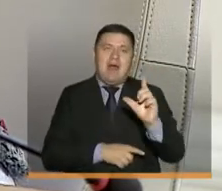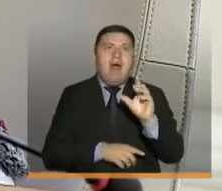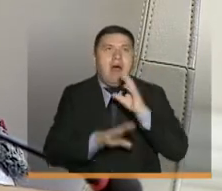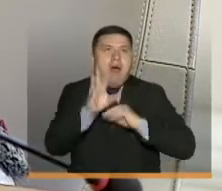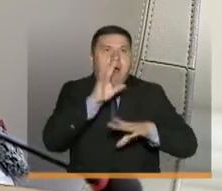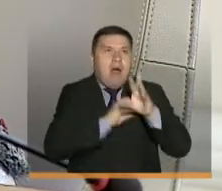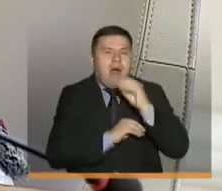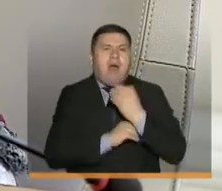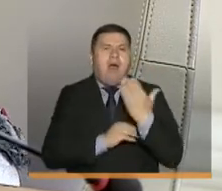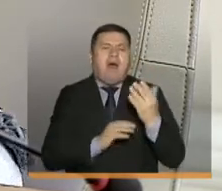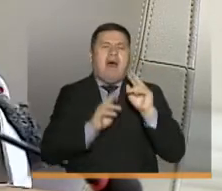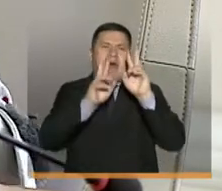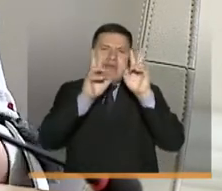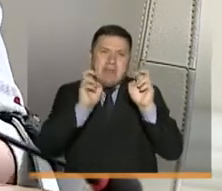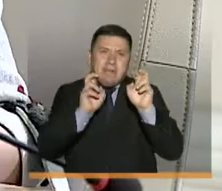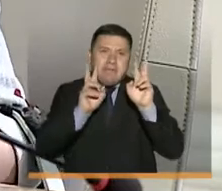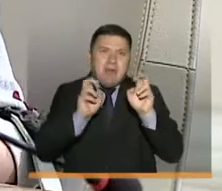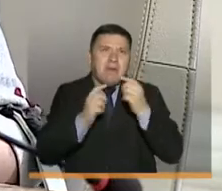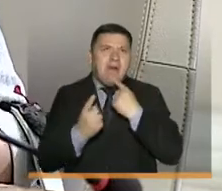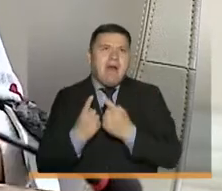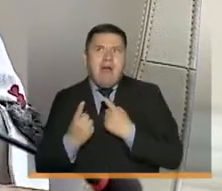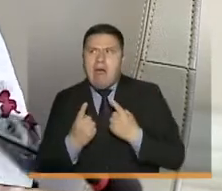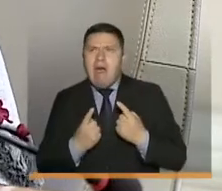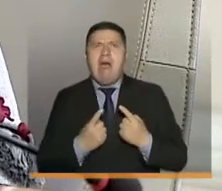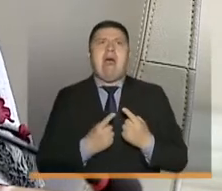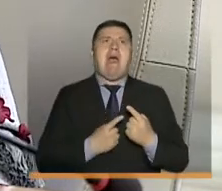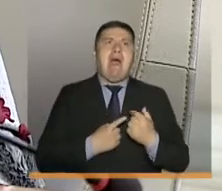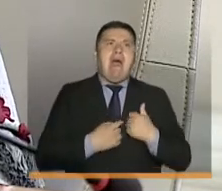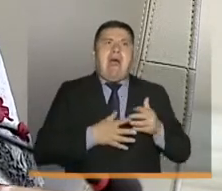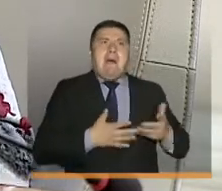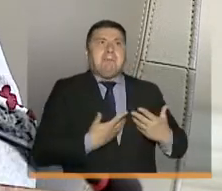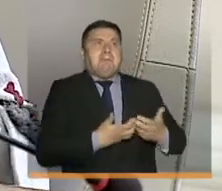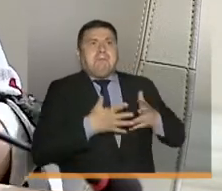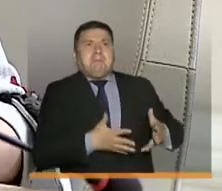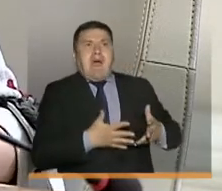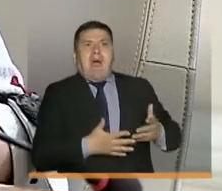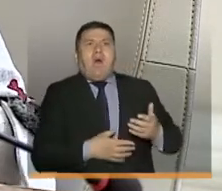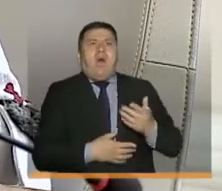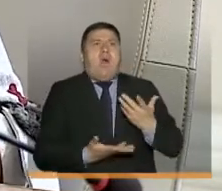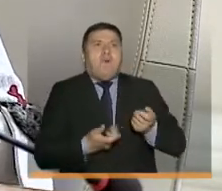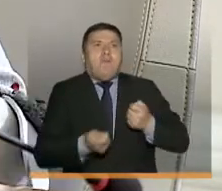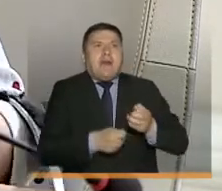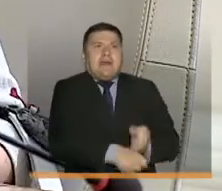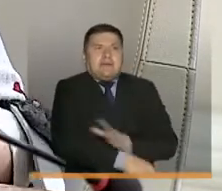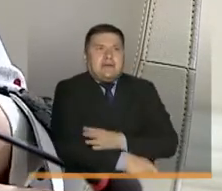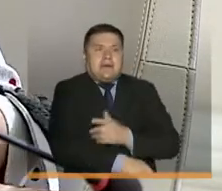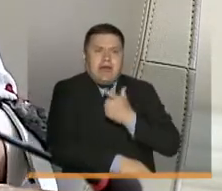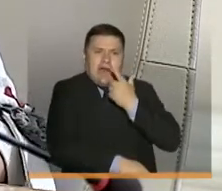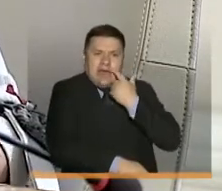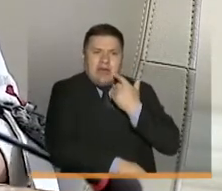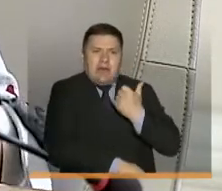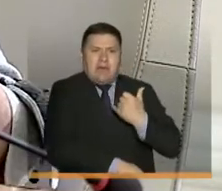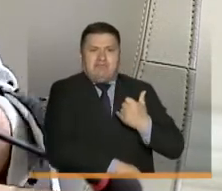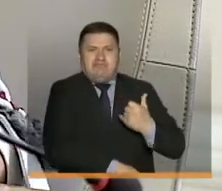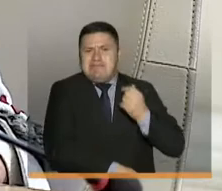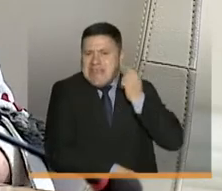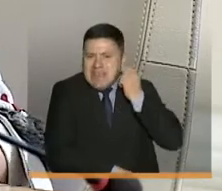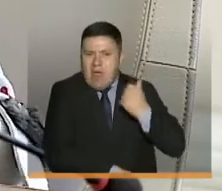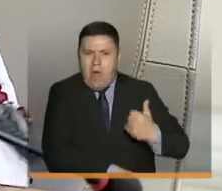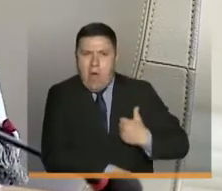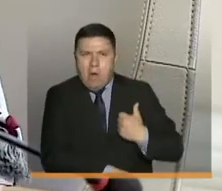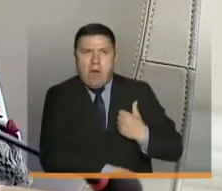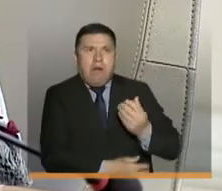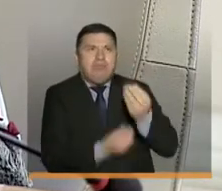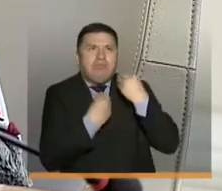sumarán materiales para un tema del que todos hablamos, y es cómo se ha afectado los temas socioemocionales de los niños, de los jóvenes, de los adolescentes.